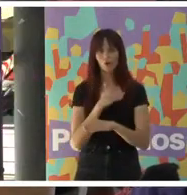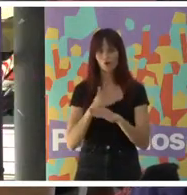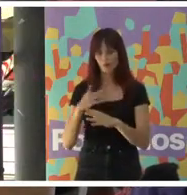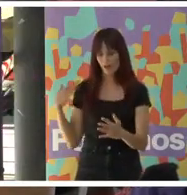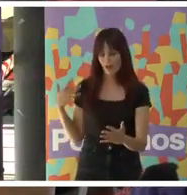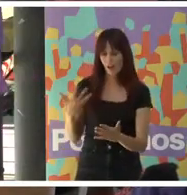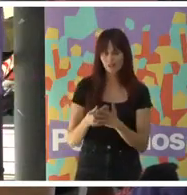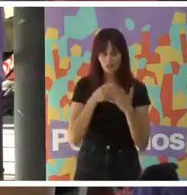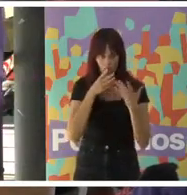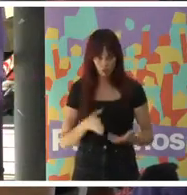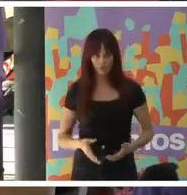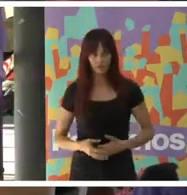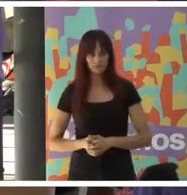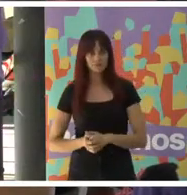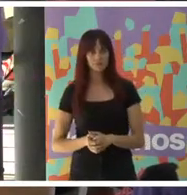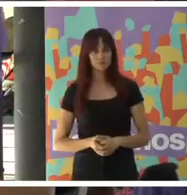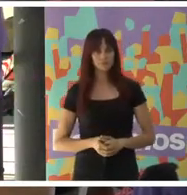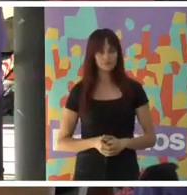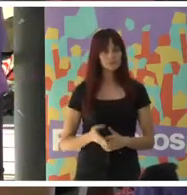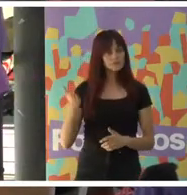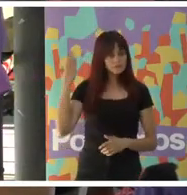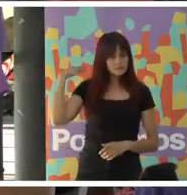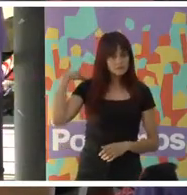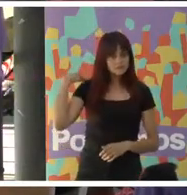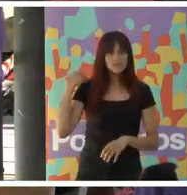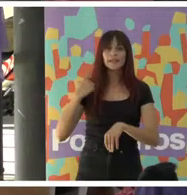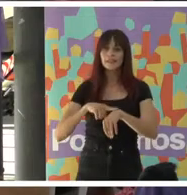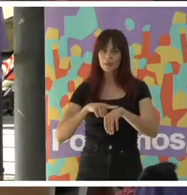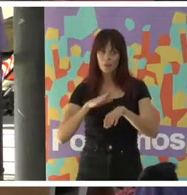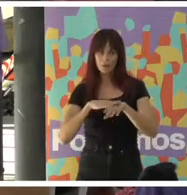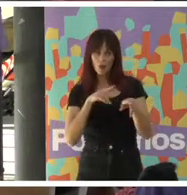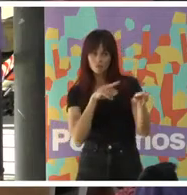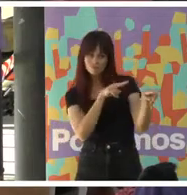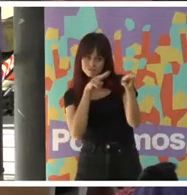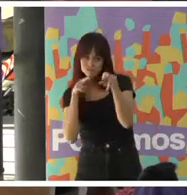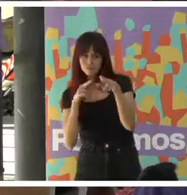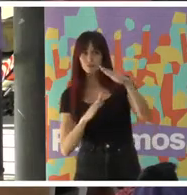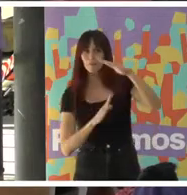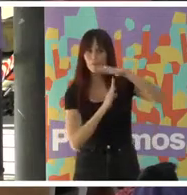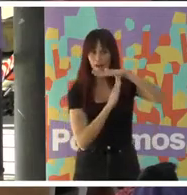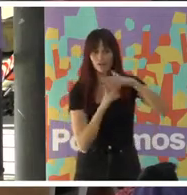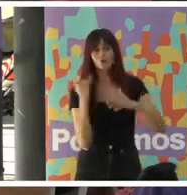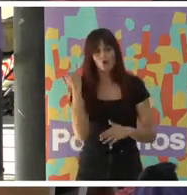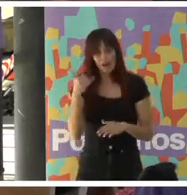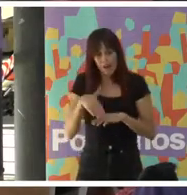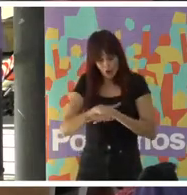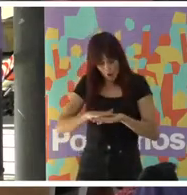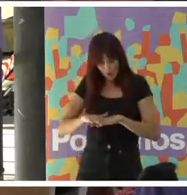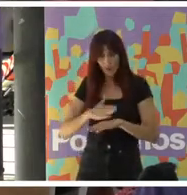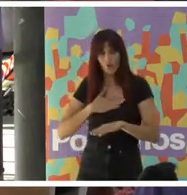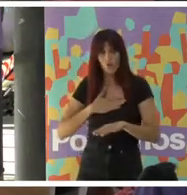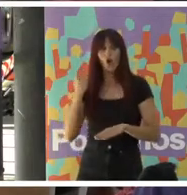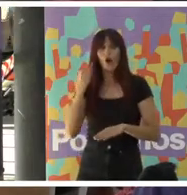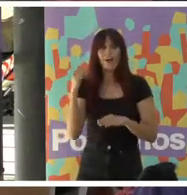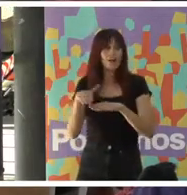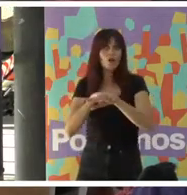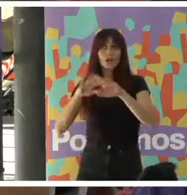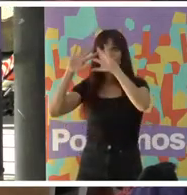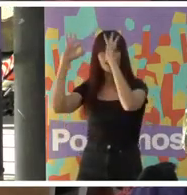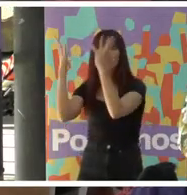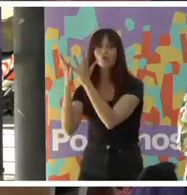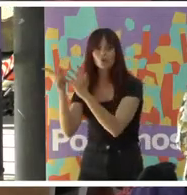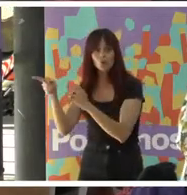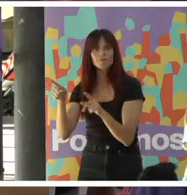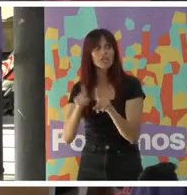desde el 7 de octubre. Cuando todavía estábamos a tiempo de parar ese genocidio, ojalá nuestro gobierno y ojalá todos los gobiernos del mundo lo hubieran